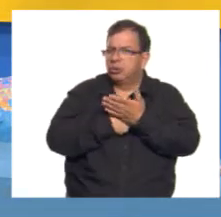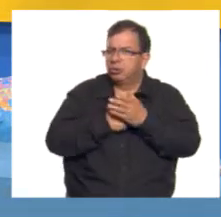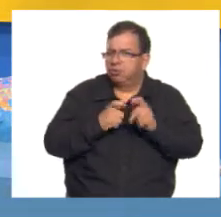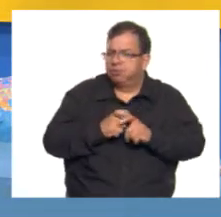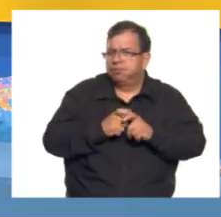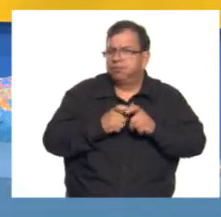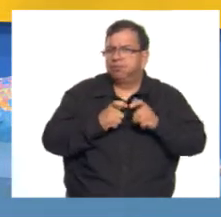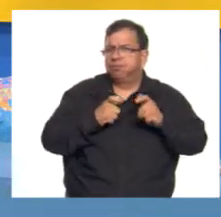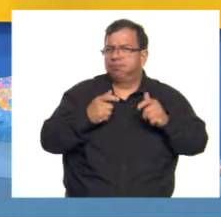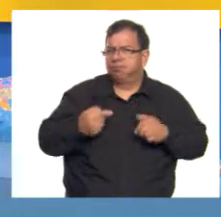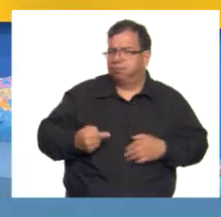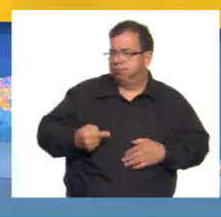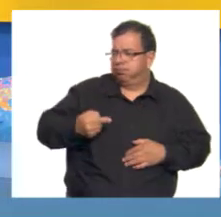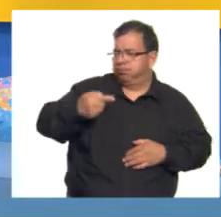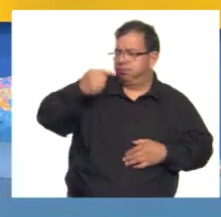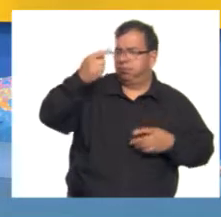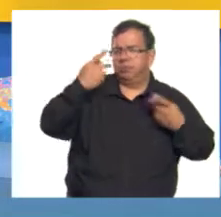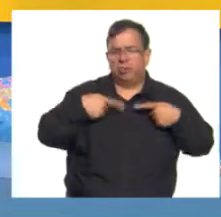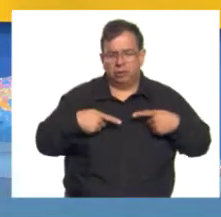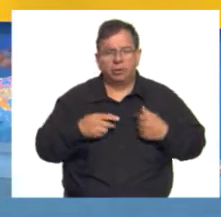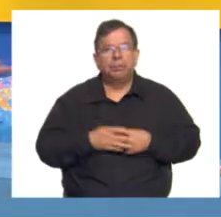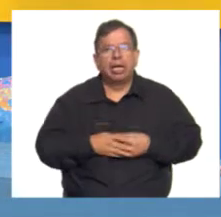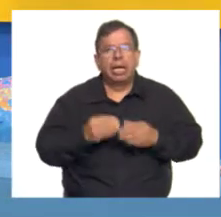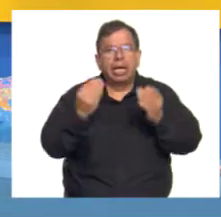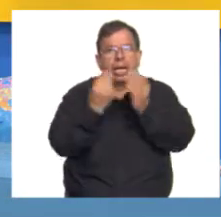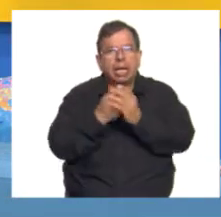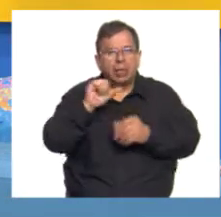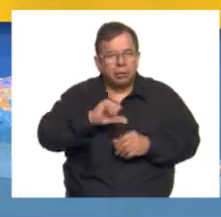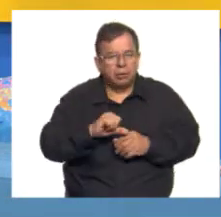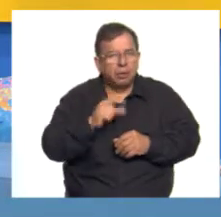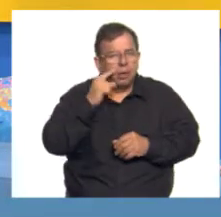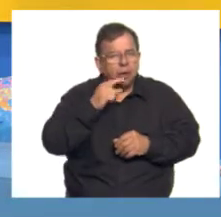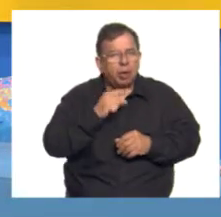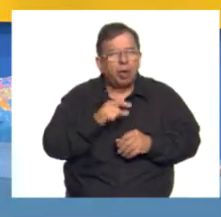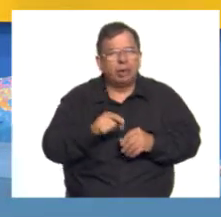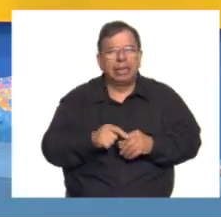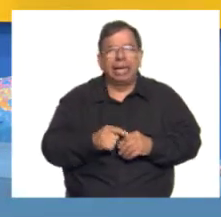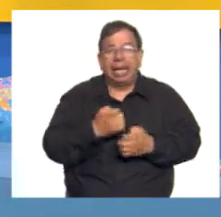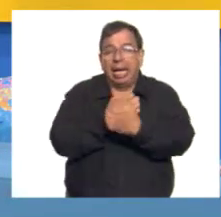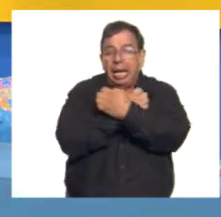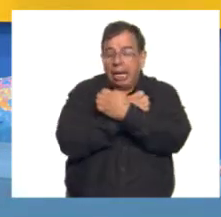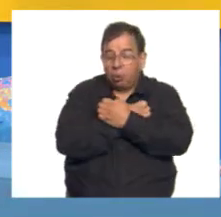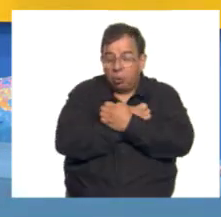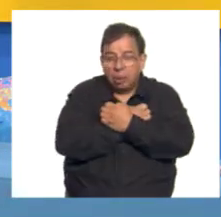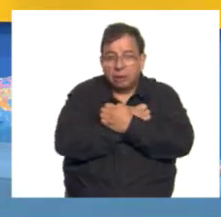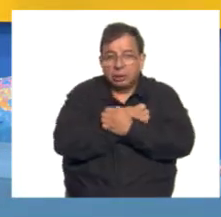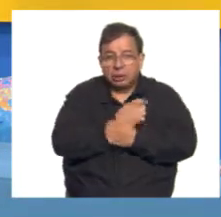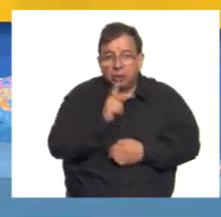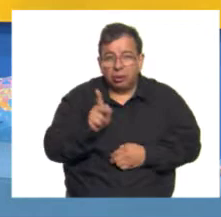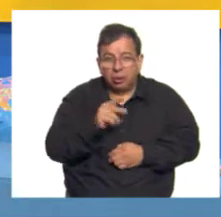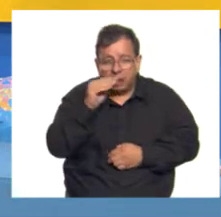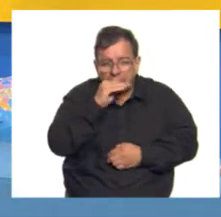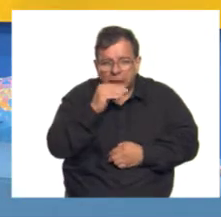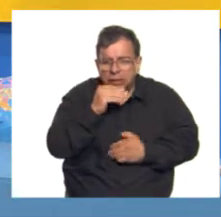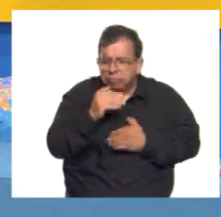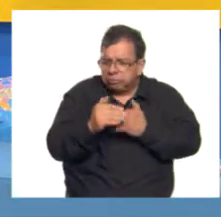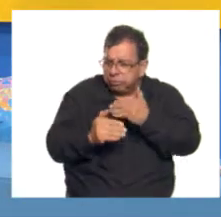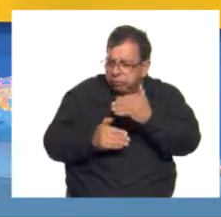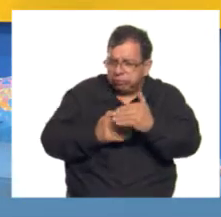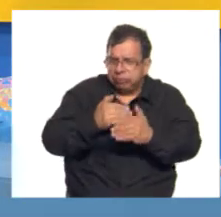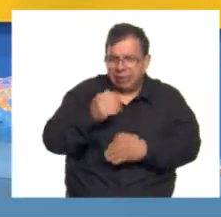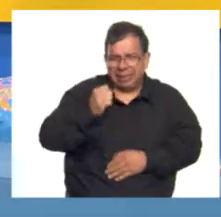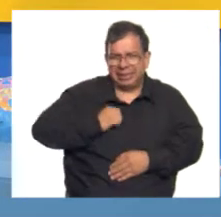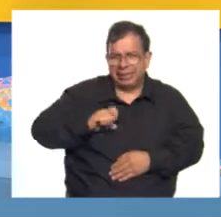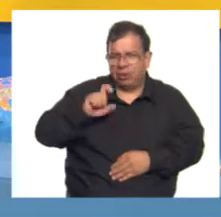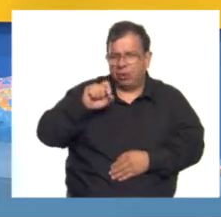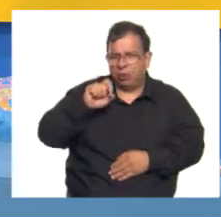nuestra clase de hoy vamos a hablar un poco sobre cómo ha cambiado la educación pública a lo largo del siglo XX mexicano, entendiendo la relación